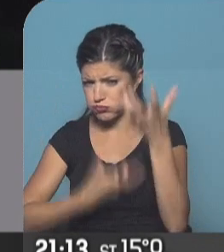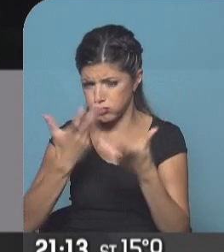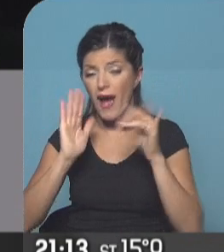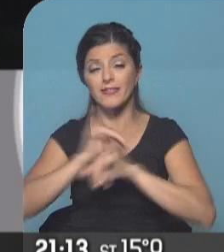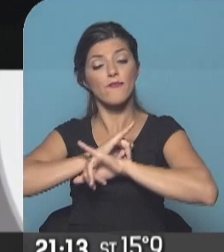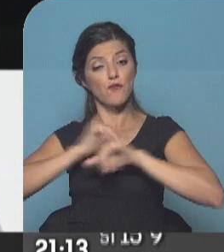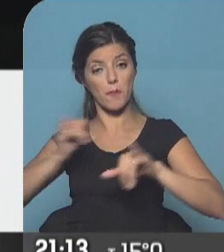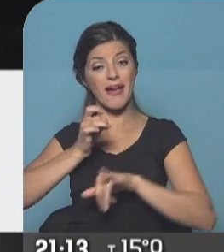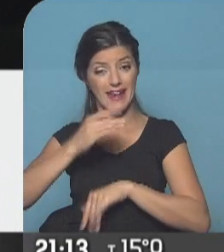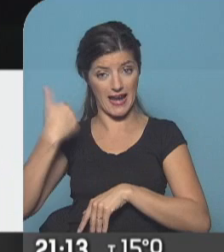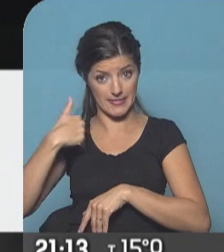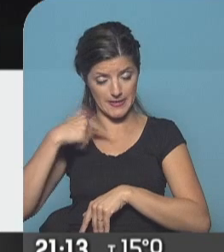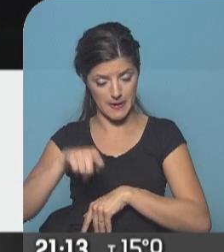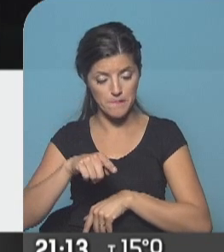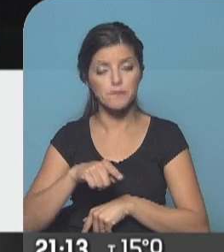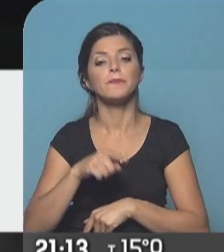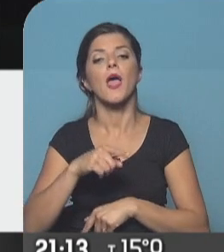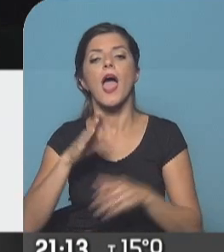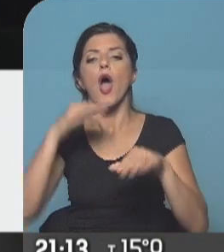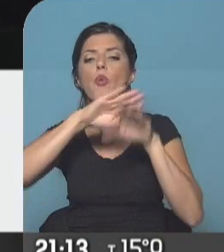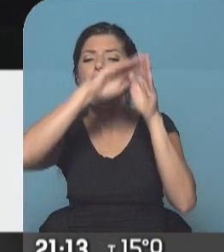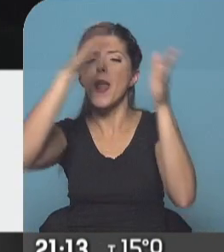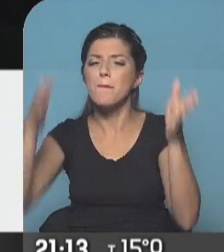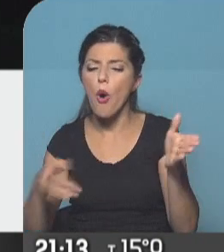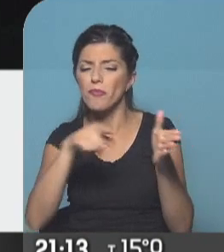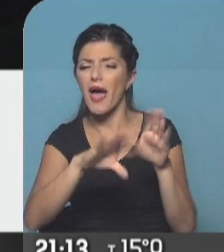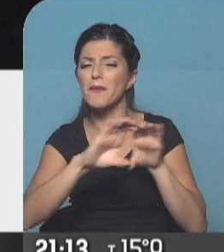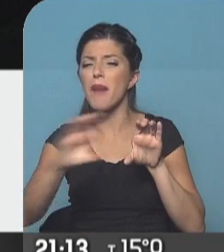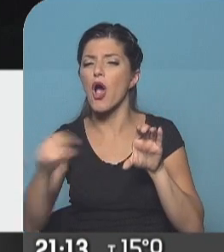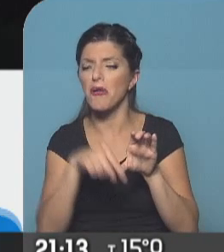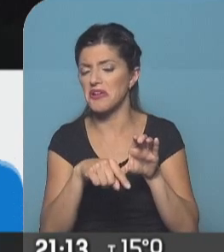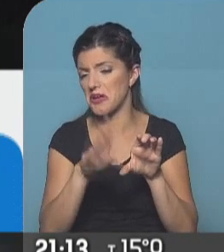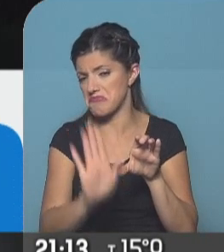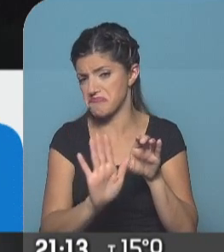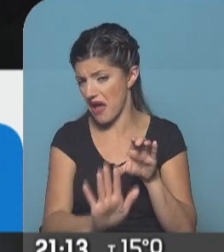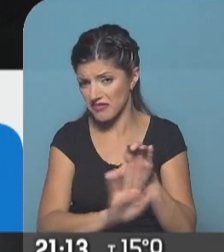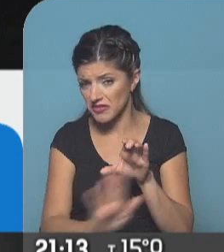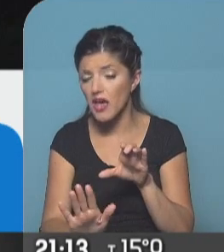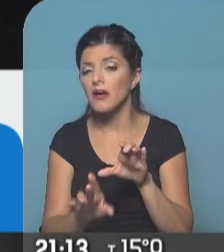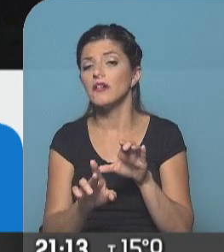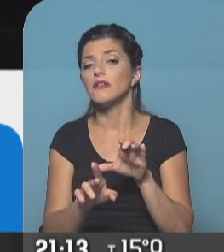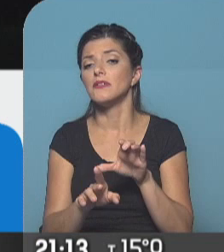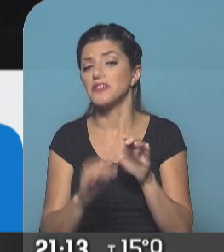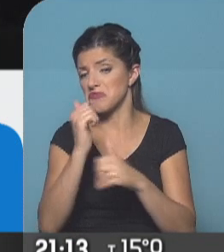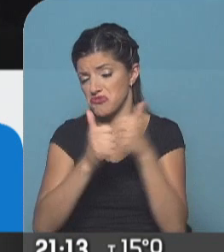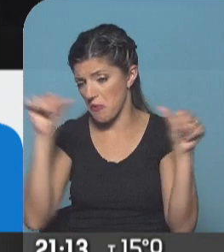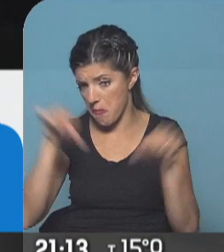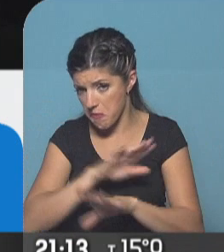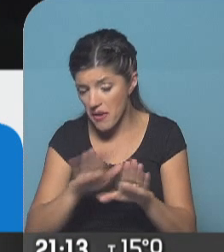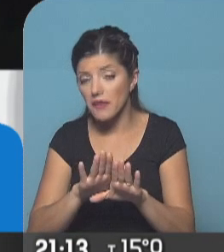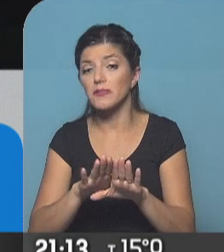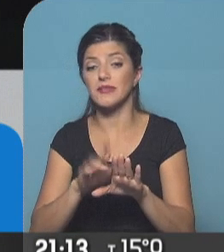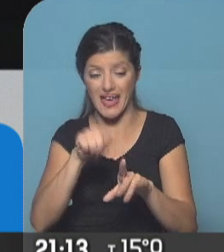en un galpón donde hay vagones que están en desuso formaciones del tren que están en desuso hasta el momento se